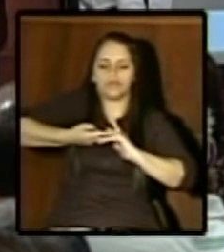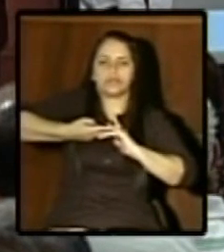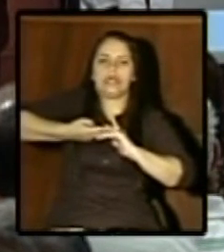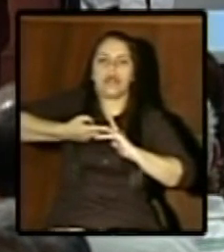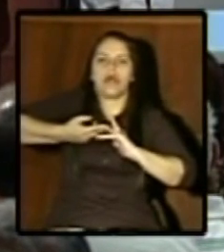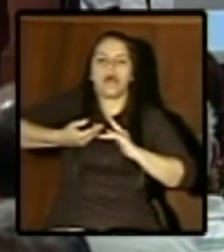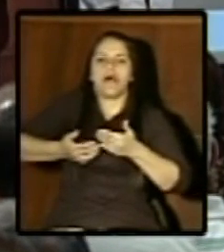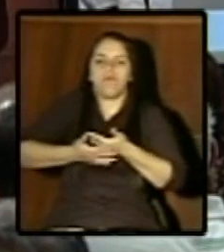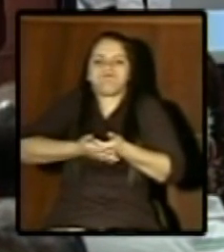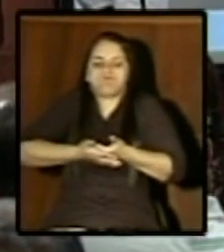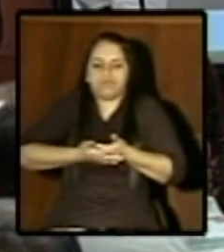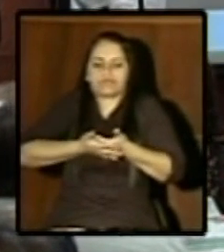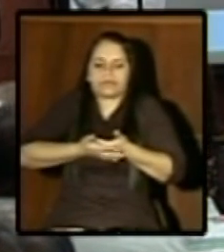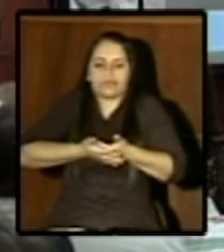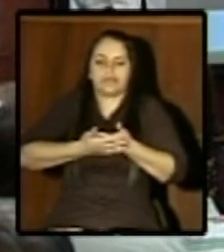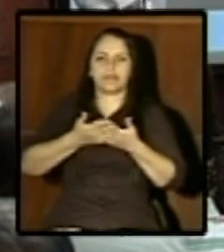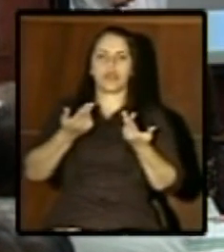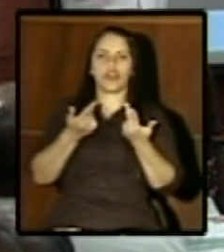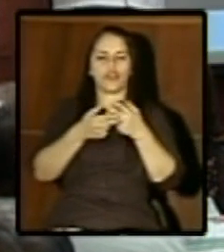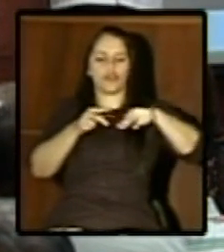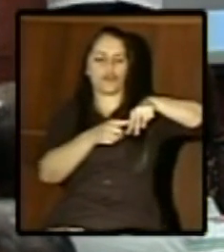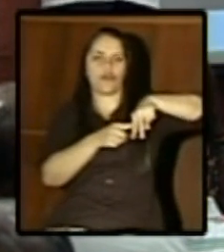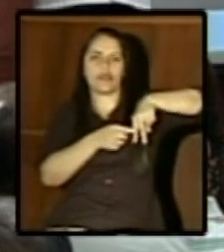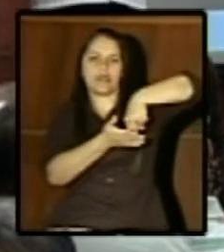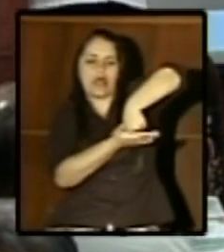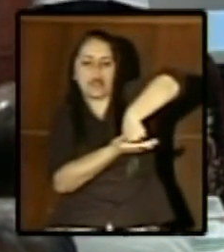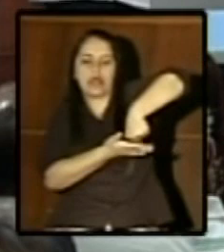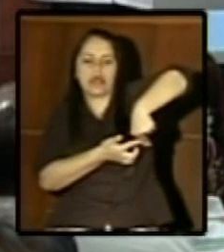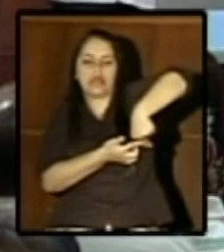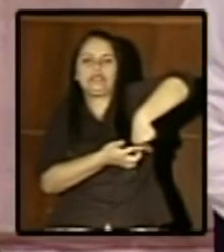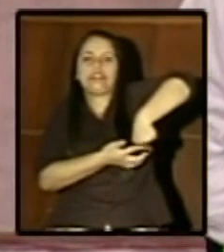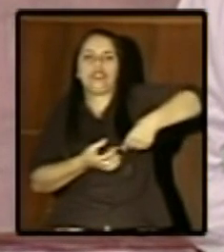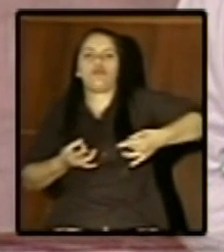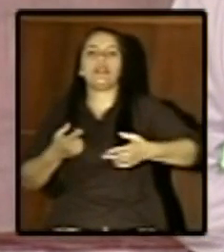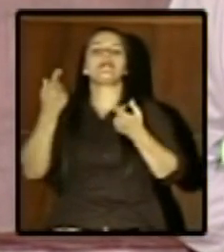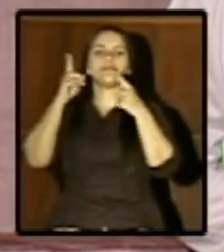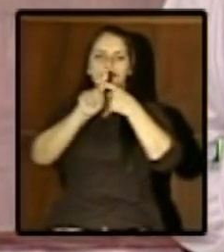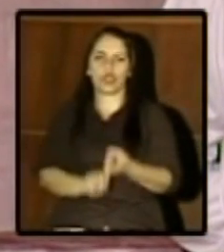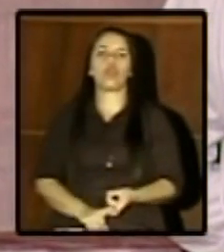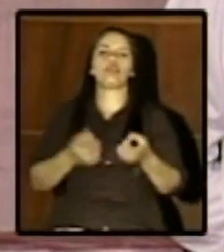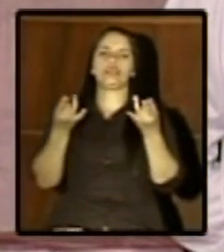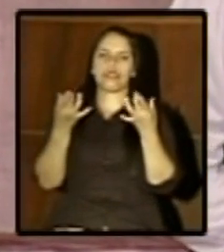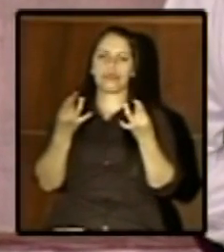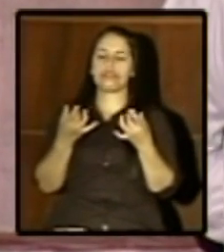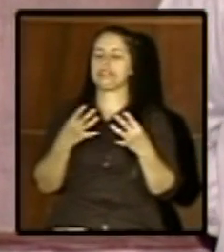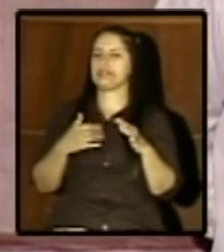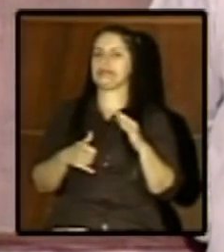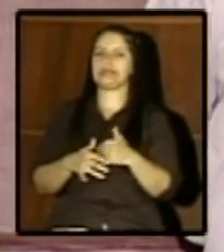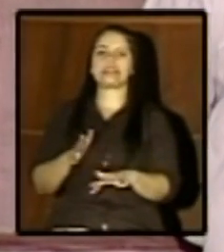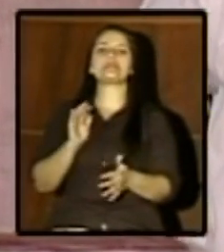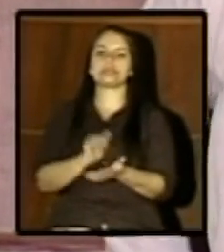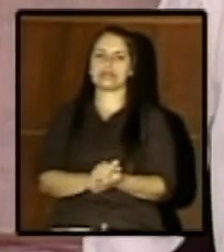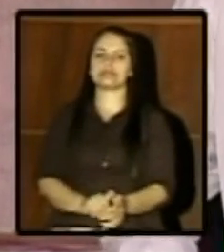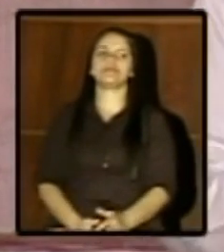duermo boca abajo estoy empujando. El colchón me está empujando la rótula contra el fémur toda la noche. No me imaginan cómo